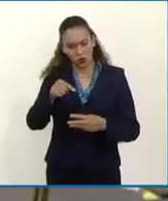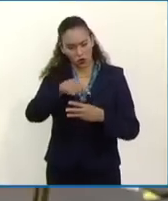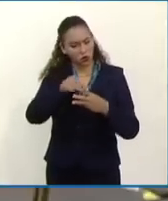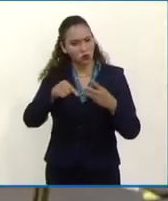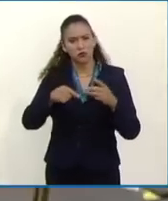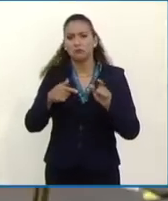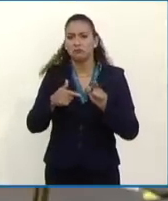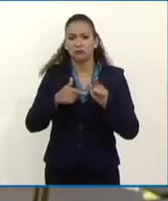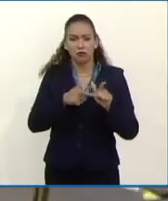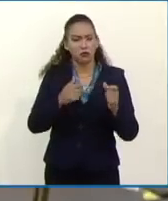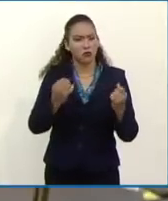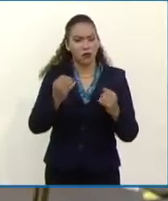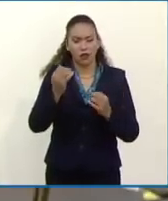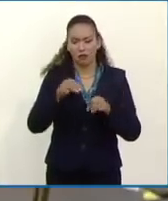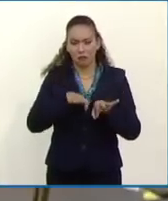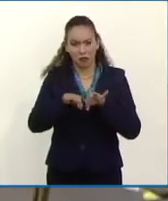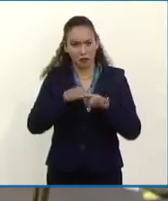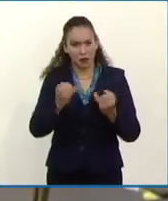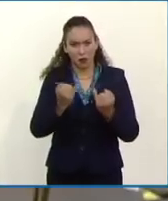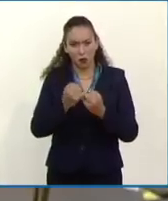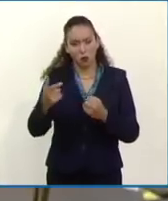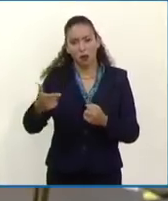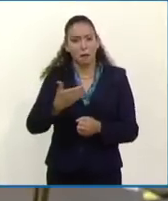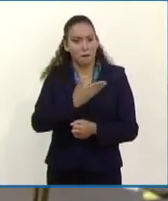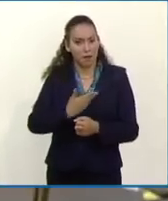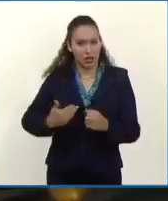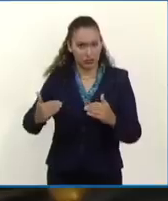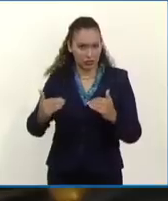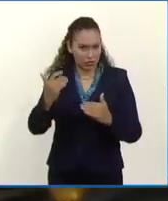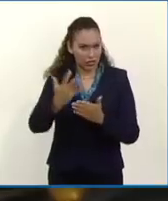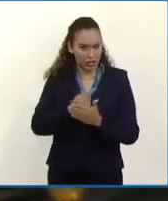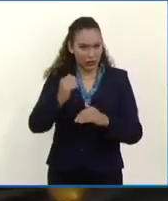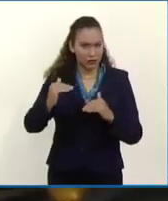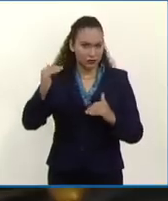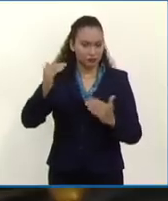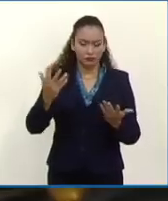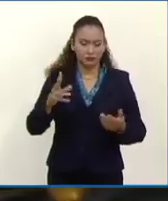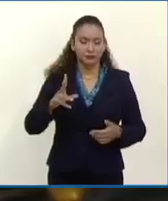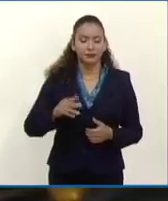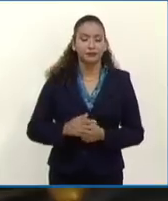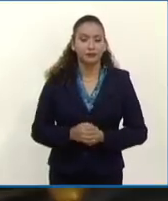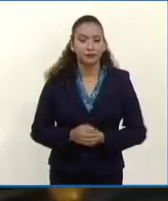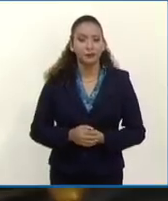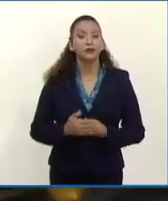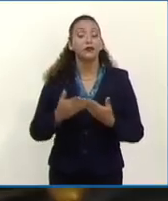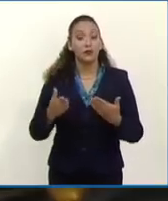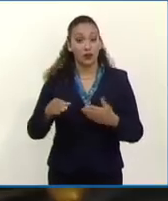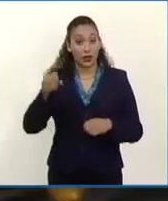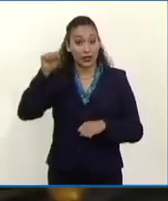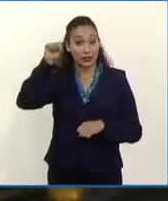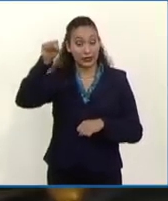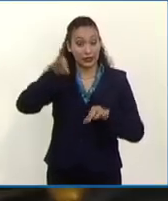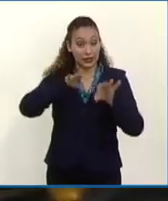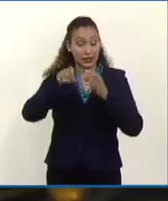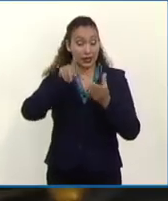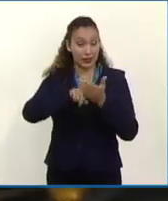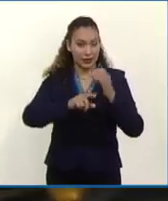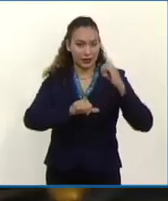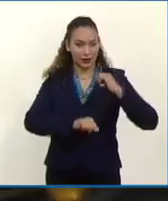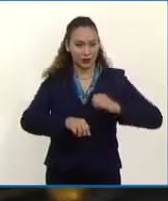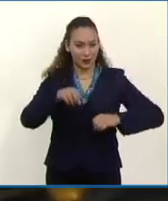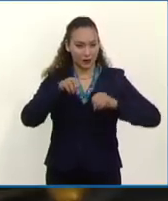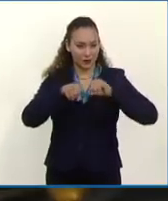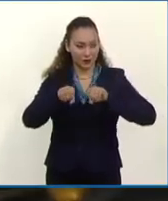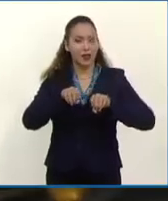método para la selección de los integrantes de la judicatura. El secretario general del Sindicato de Trabajadores del Poder Judicial de